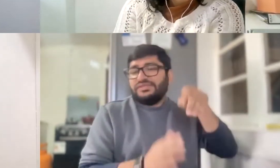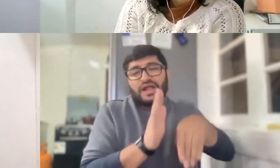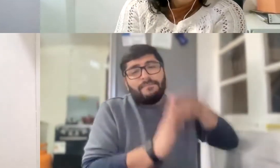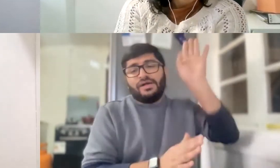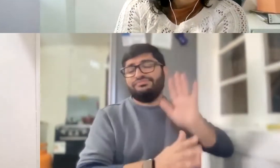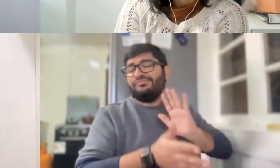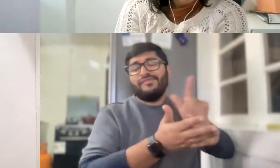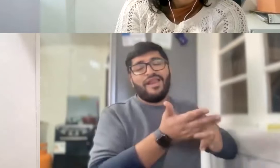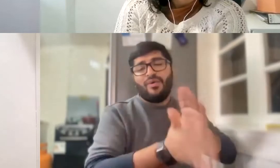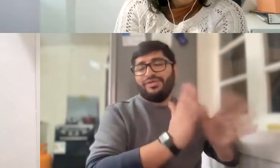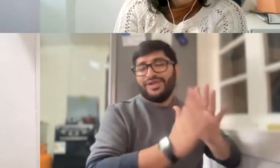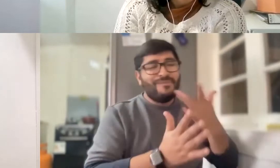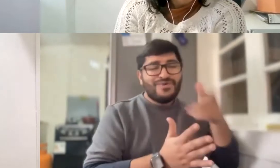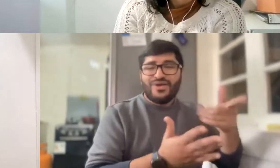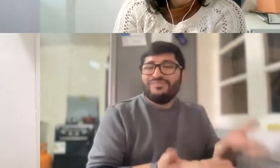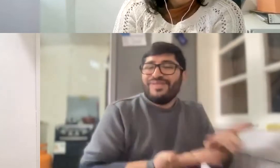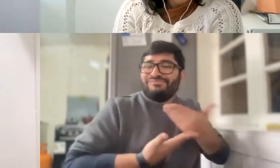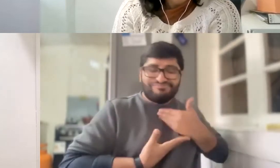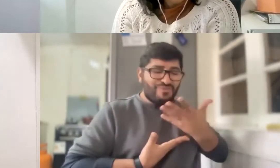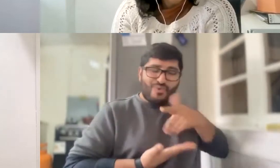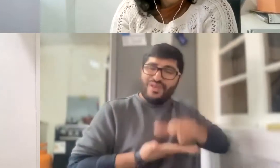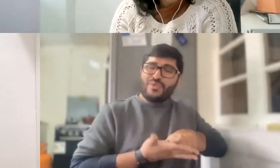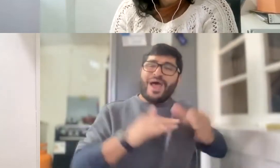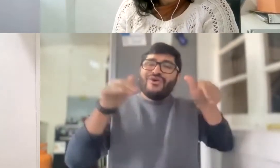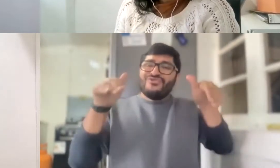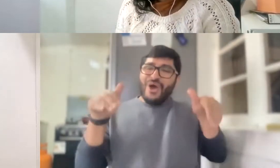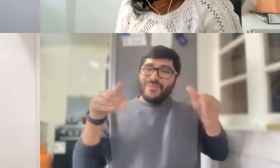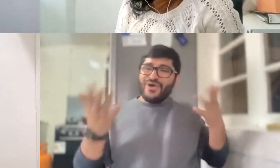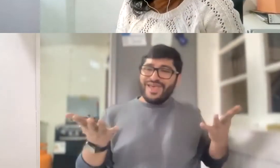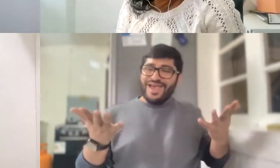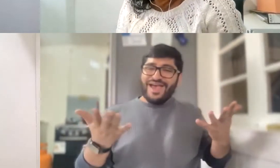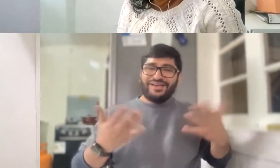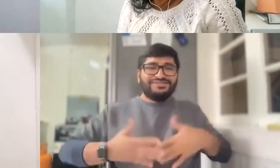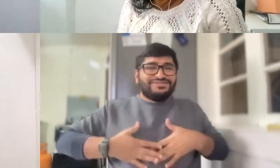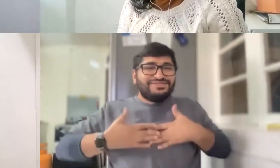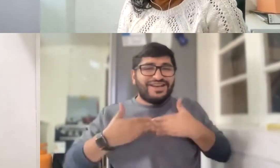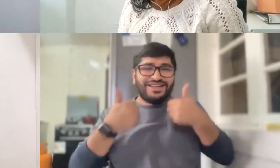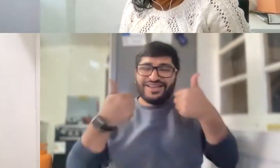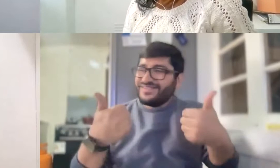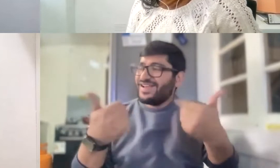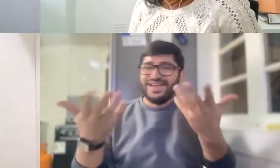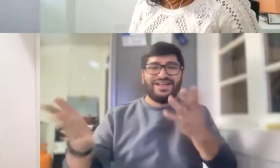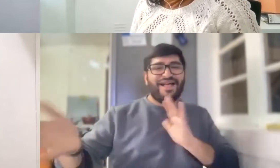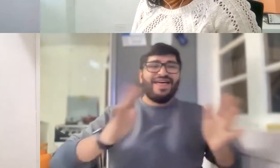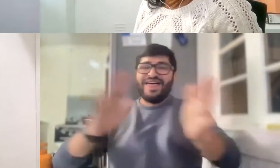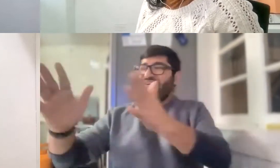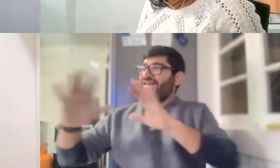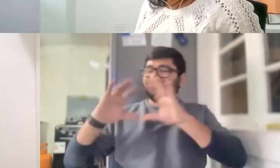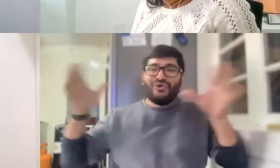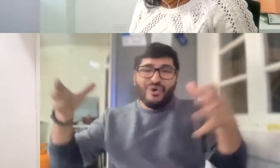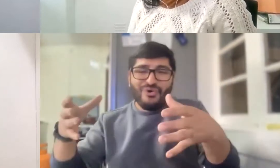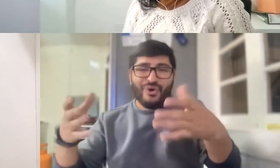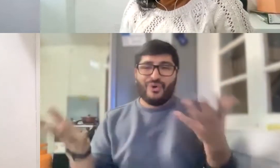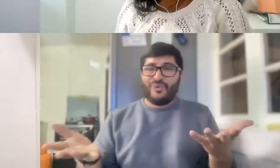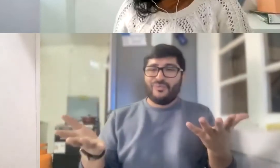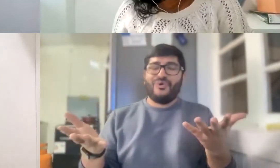el español y la lengua de señas, la forma de expresarse y comunicarse, ¿dónde siempre va a preferir la lengua de señas? Es donde se siente más cómodo, donde se puede